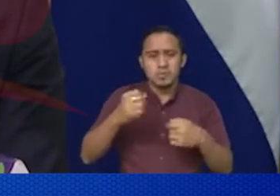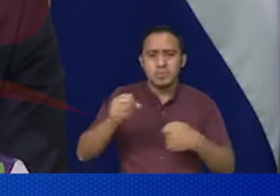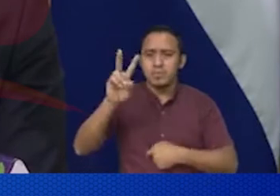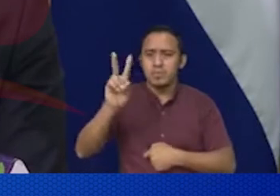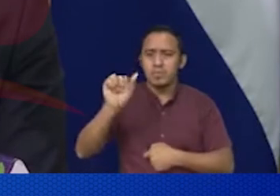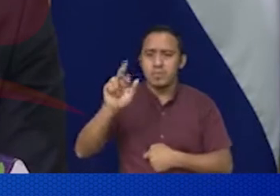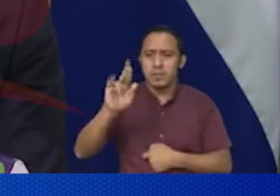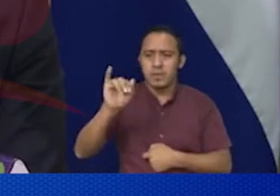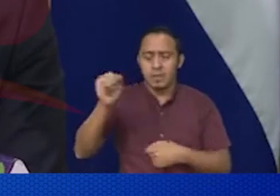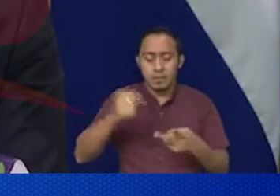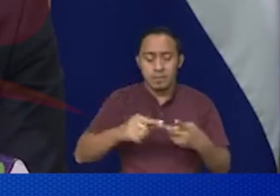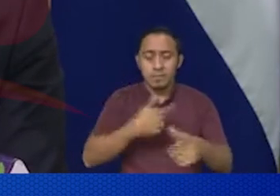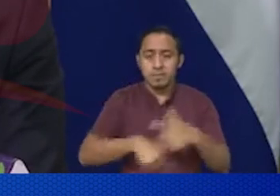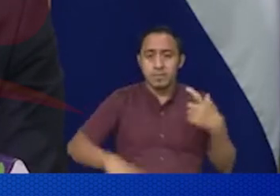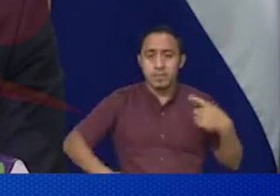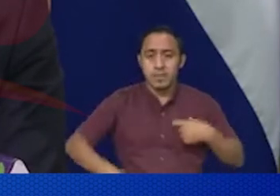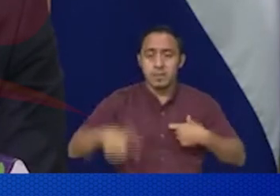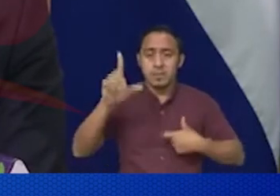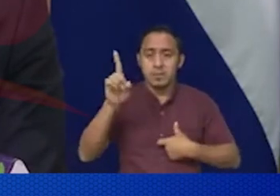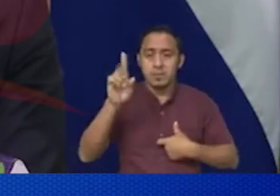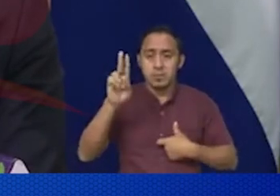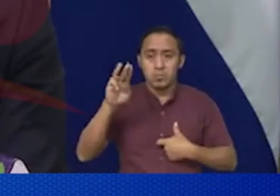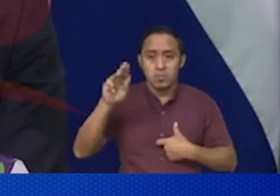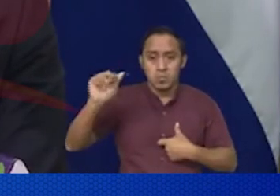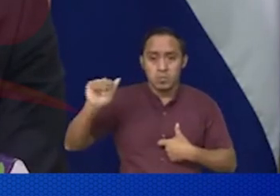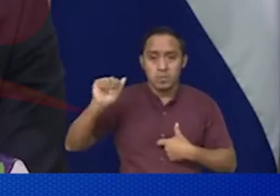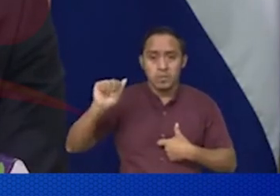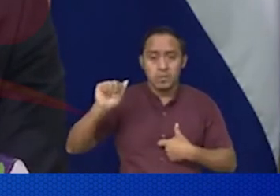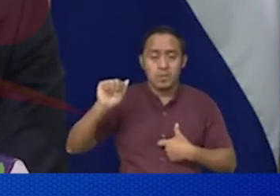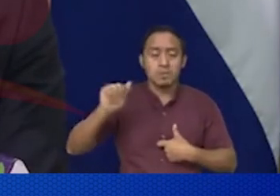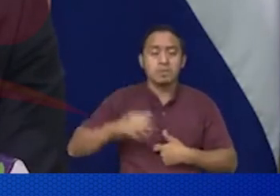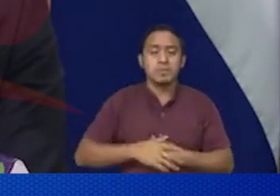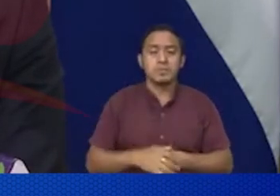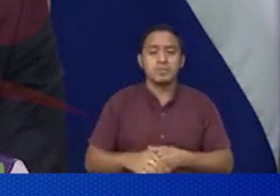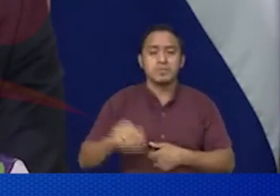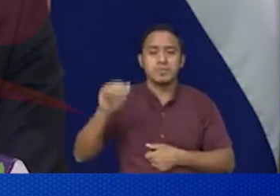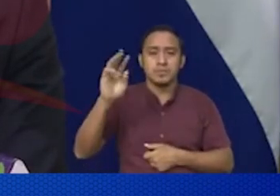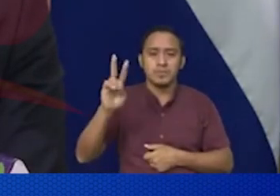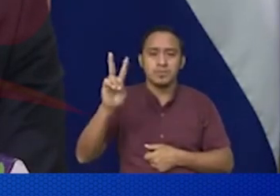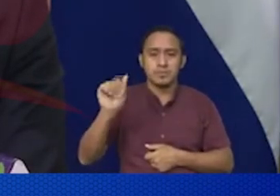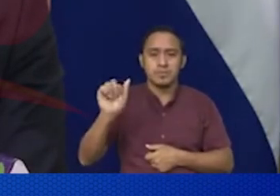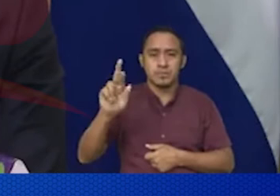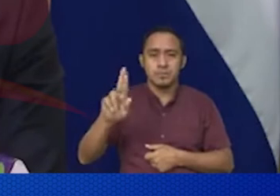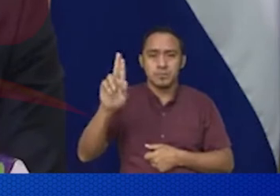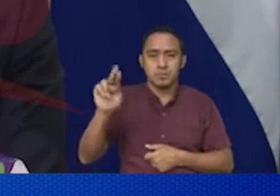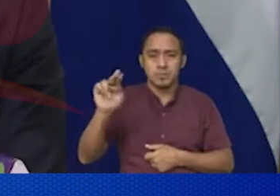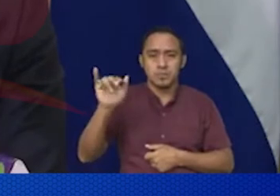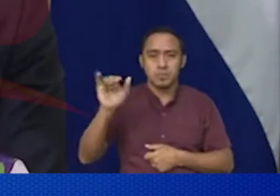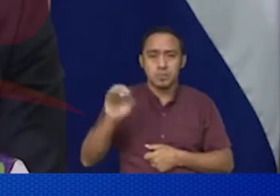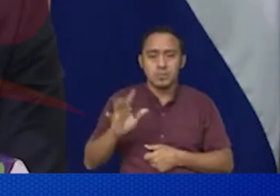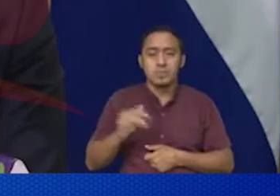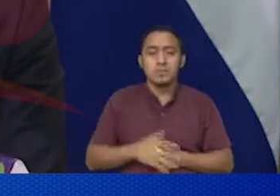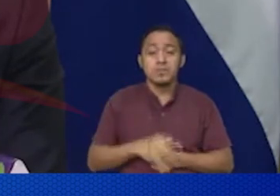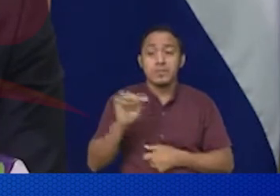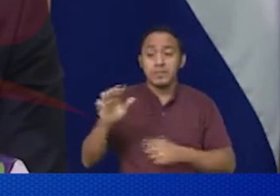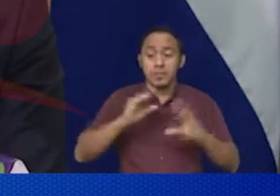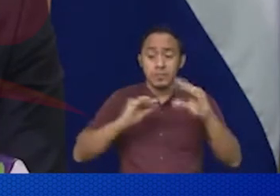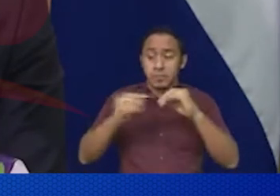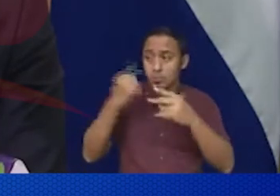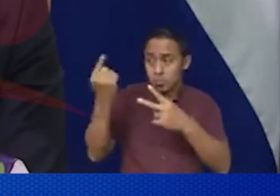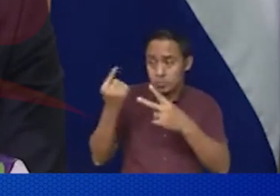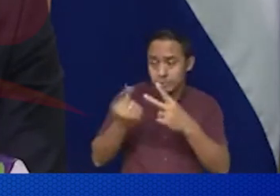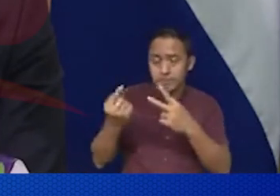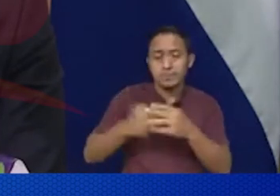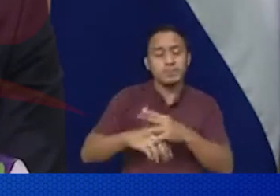presidente de la Duma Estatal, señor Volodin, y durante su